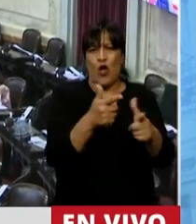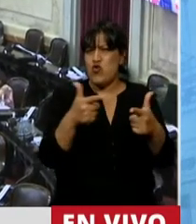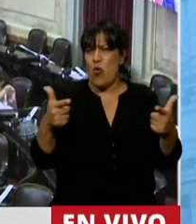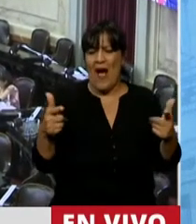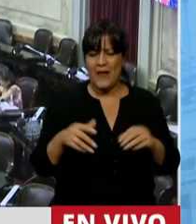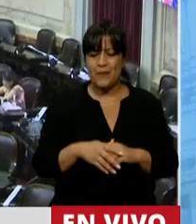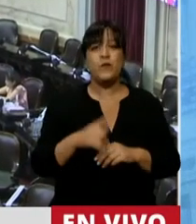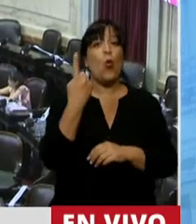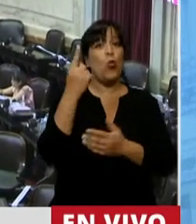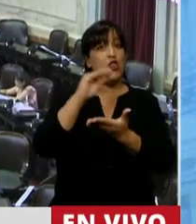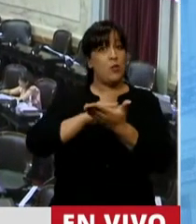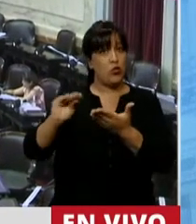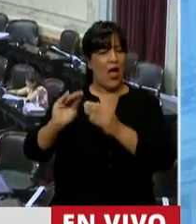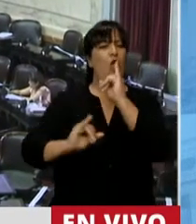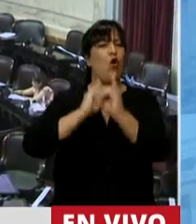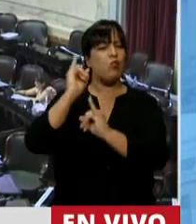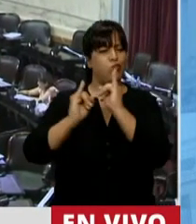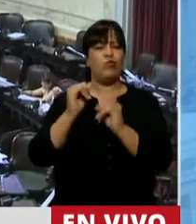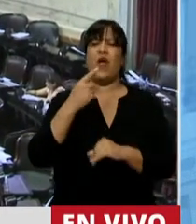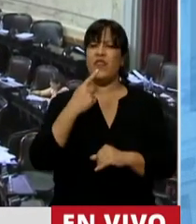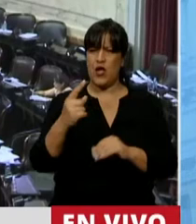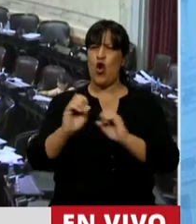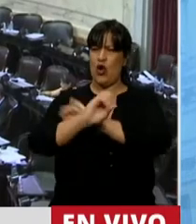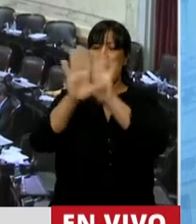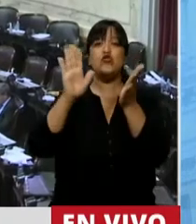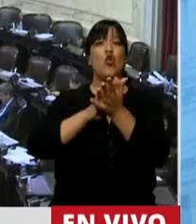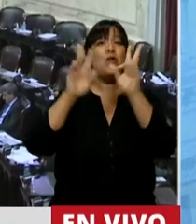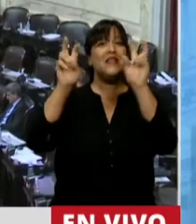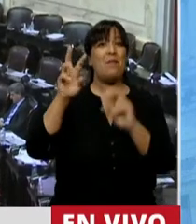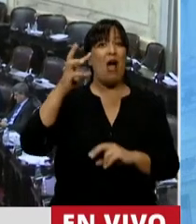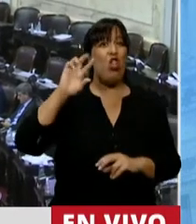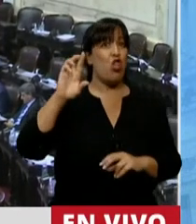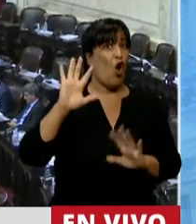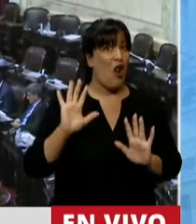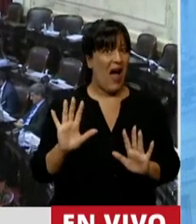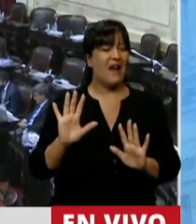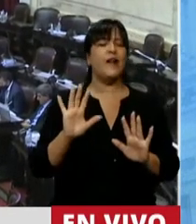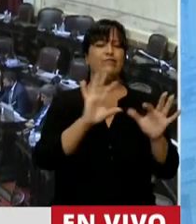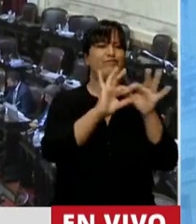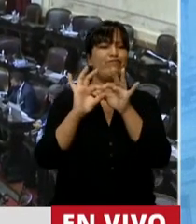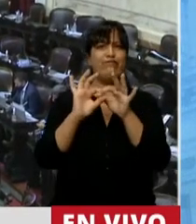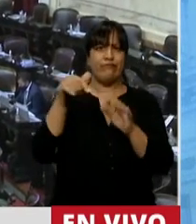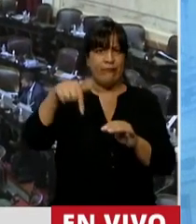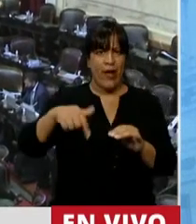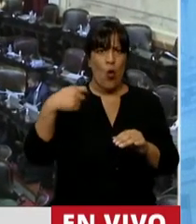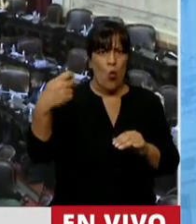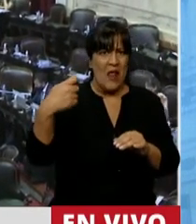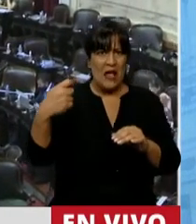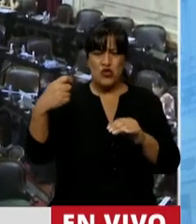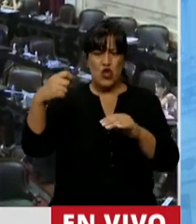Putricado dijo muy claramente, en términos dólar, nunca hubo una jubilación más baja en la